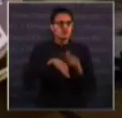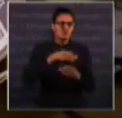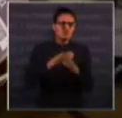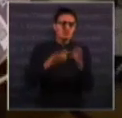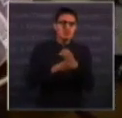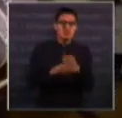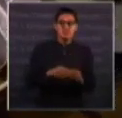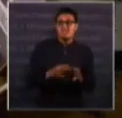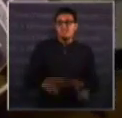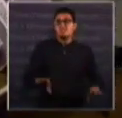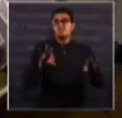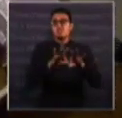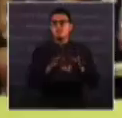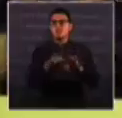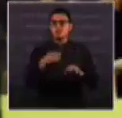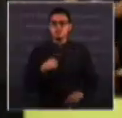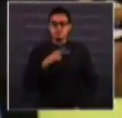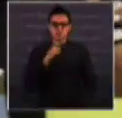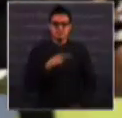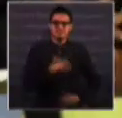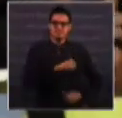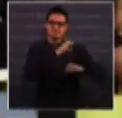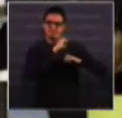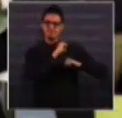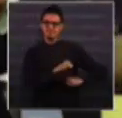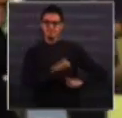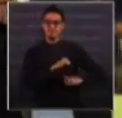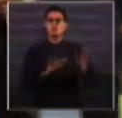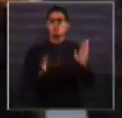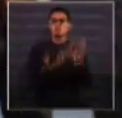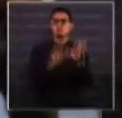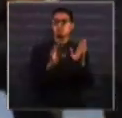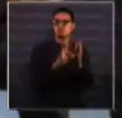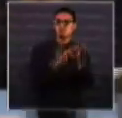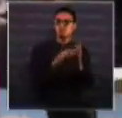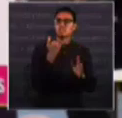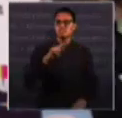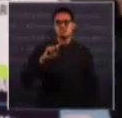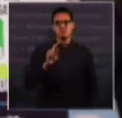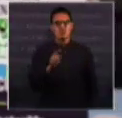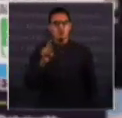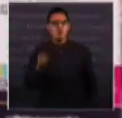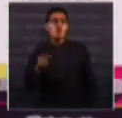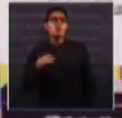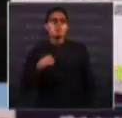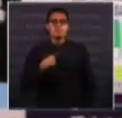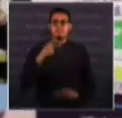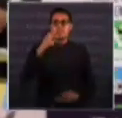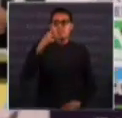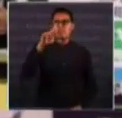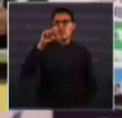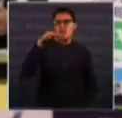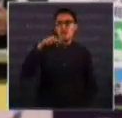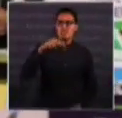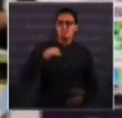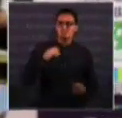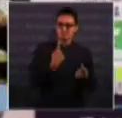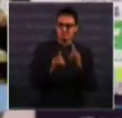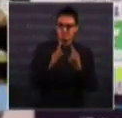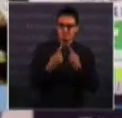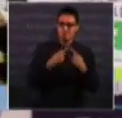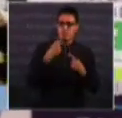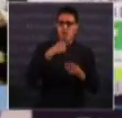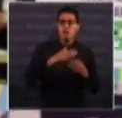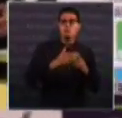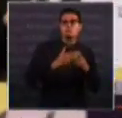reto importante que estamos asumiendo y lo vamos a hacer con puntos y comas. Vamos a hacer un gran plan medioambiental que nos permita llevarlo a largo plazo y